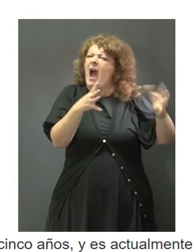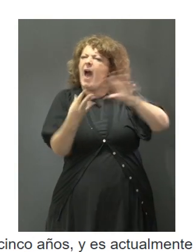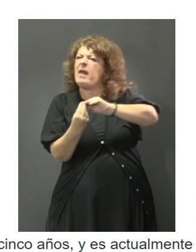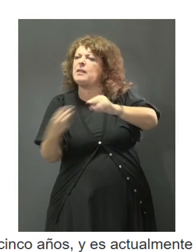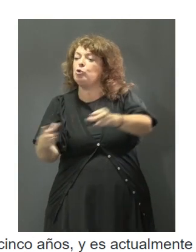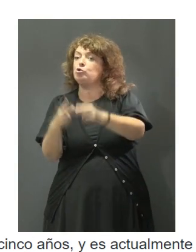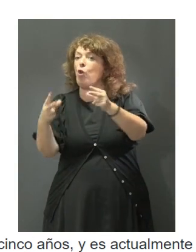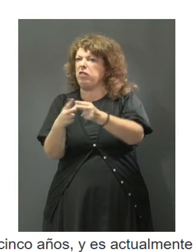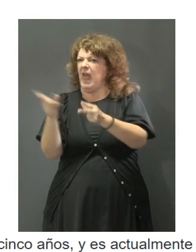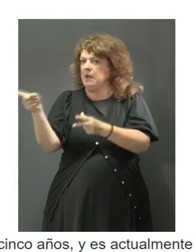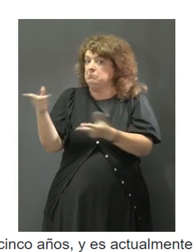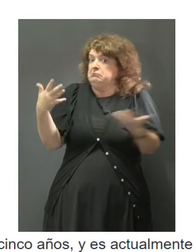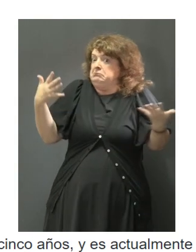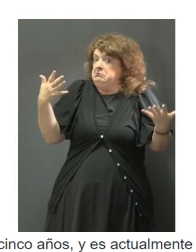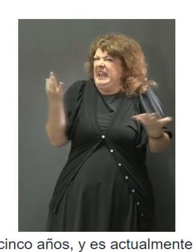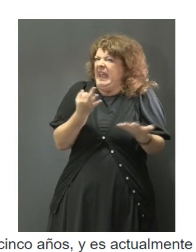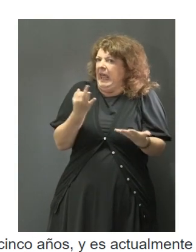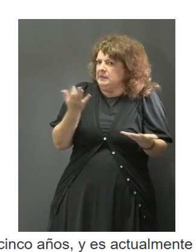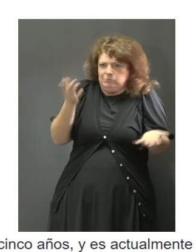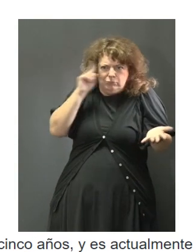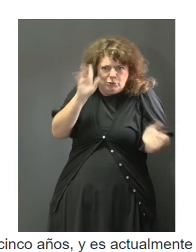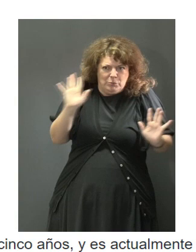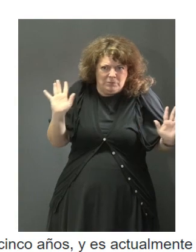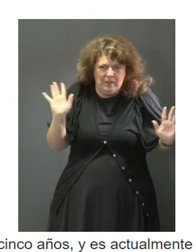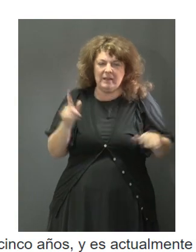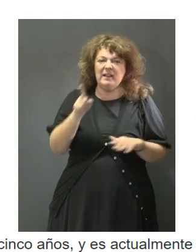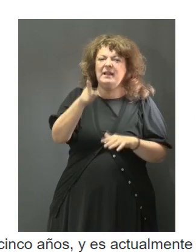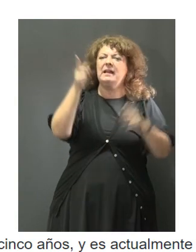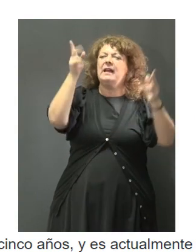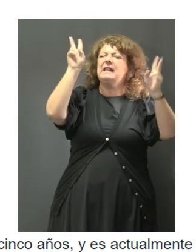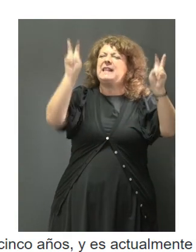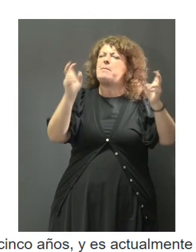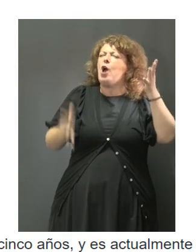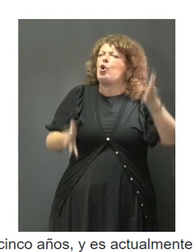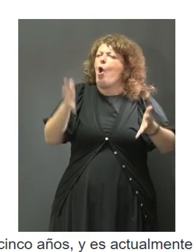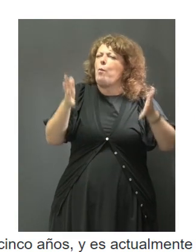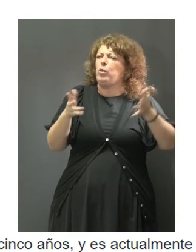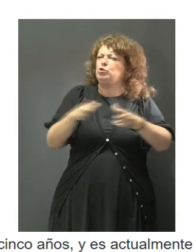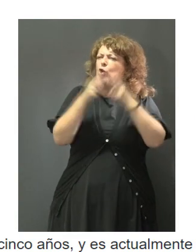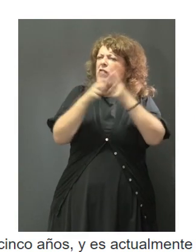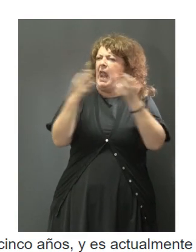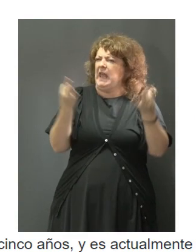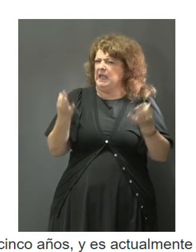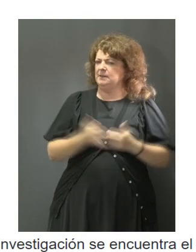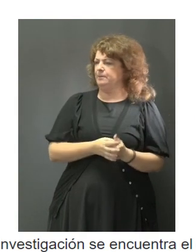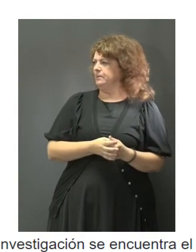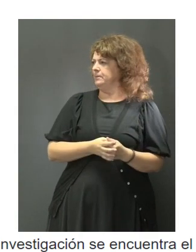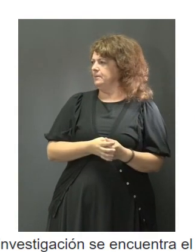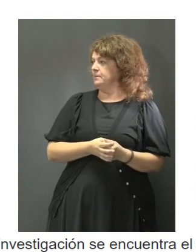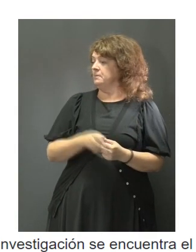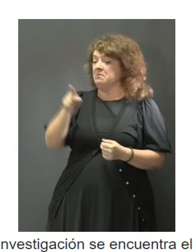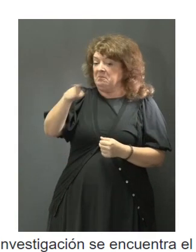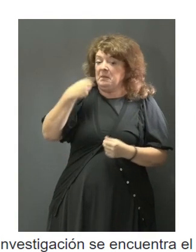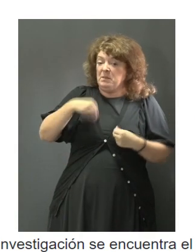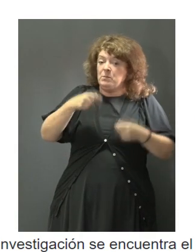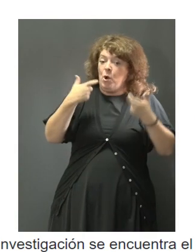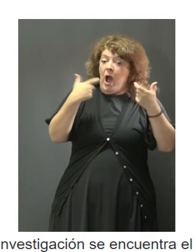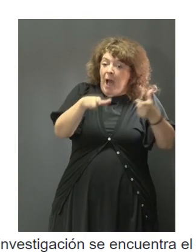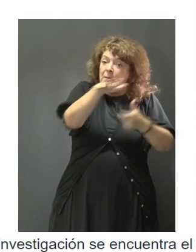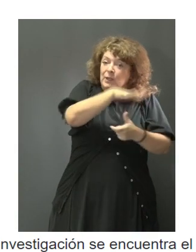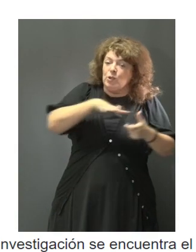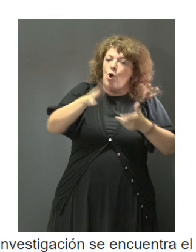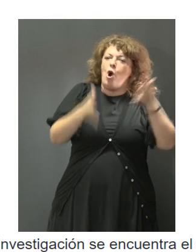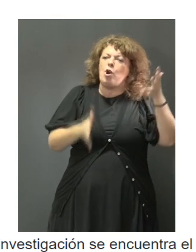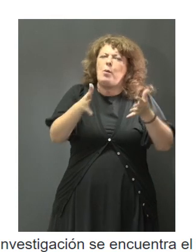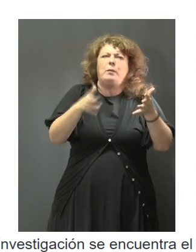veremos qué es y a qué nos referimos con este concepto. Y en este ámbito ha realizado investigaciones